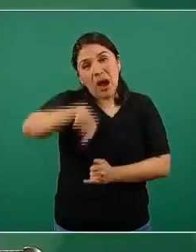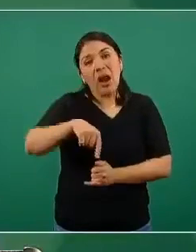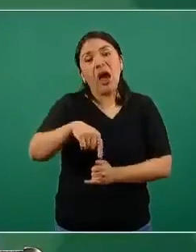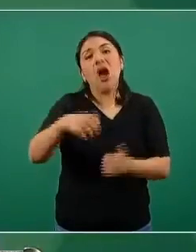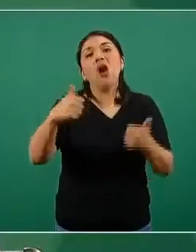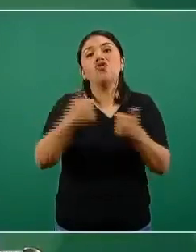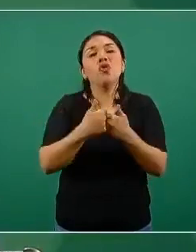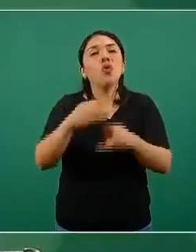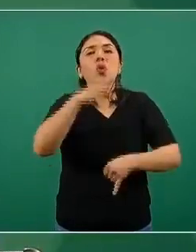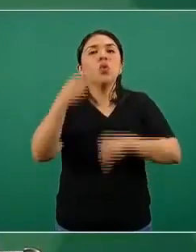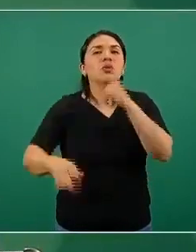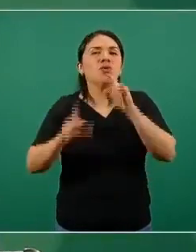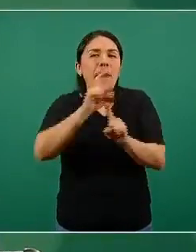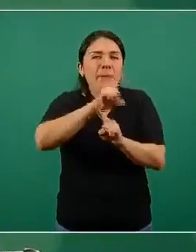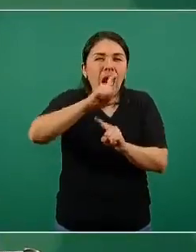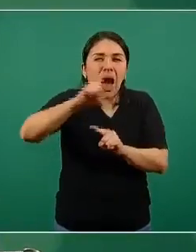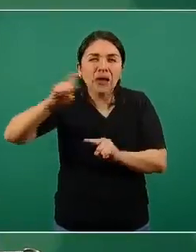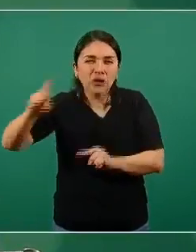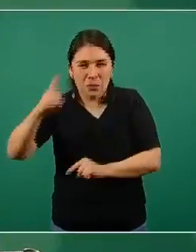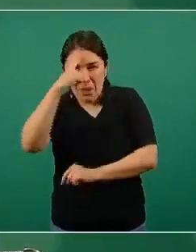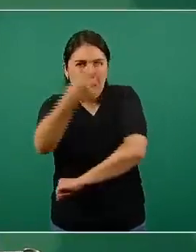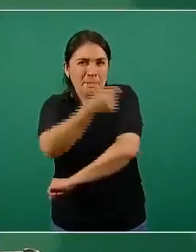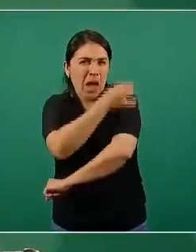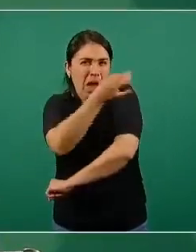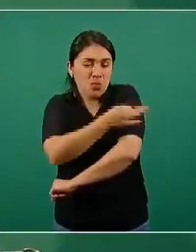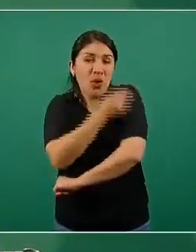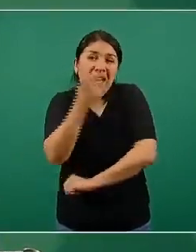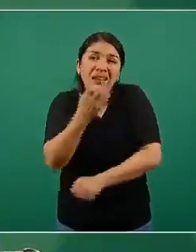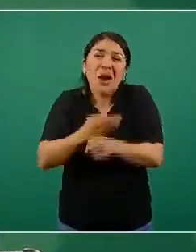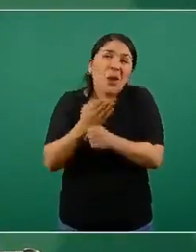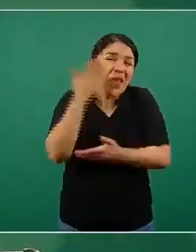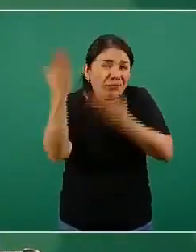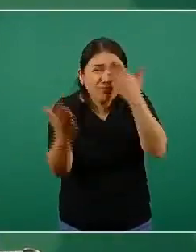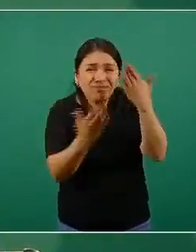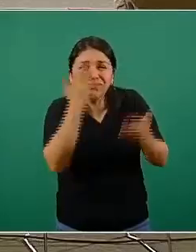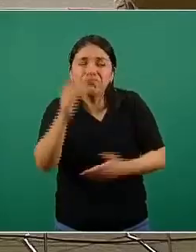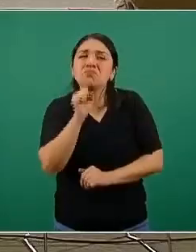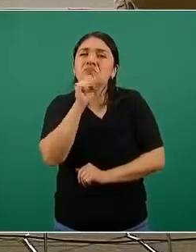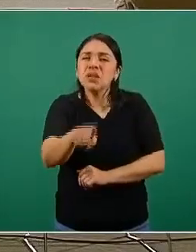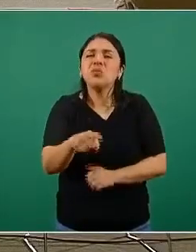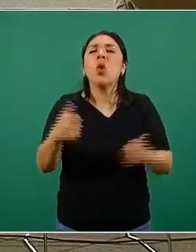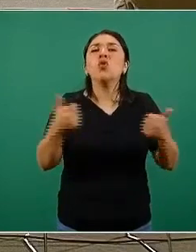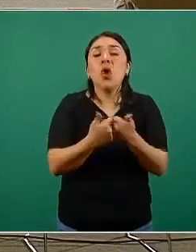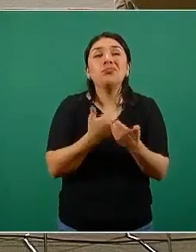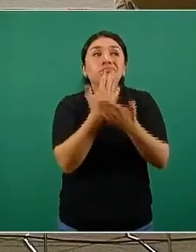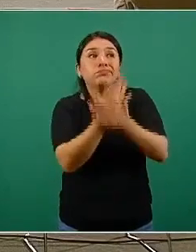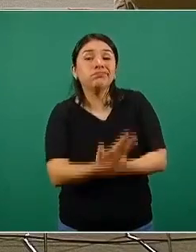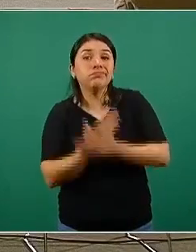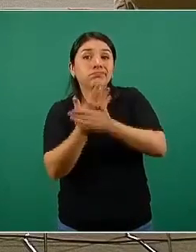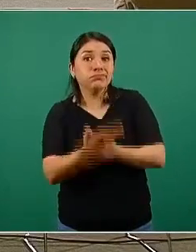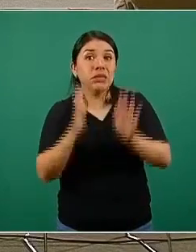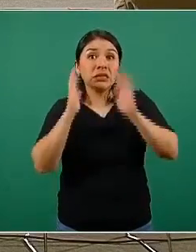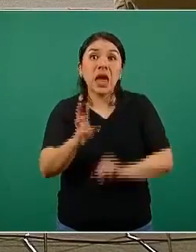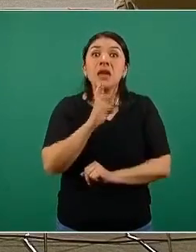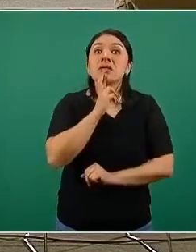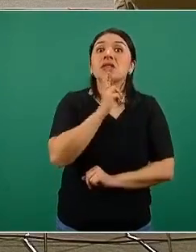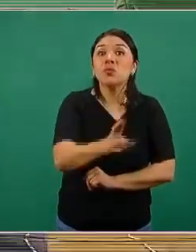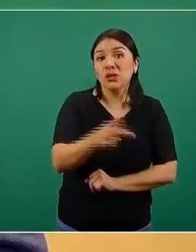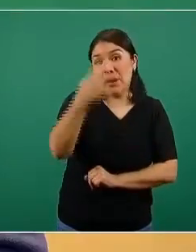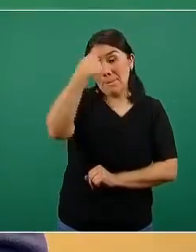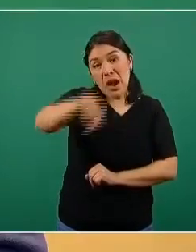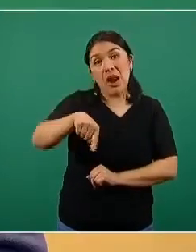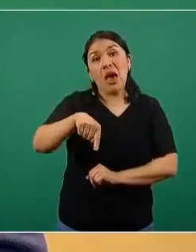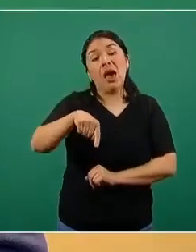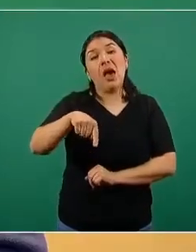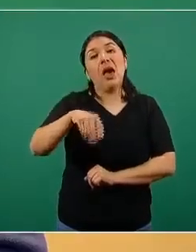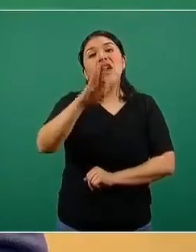su presentación final. Entonces esto se está estudiando a la par de estar en espera de tener los resultados